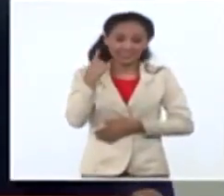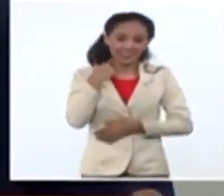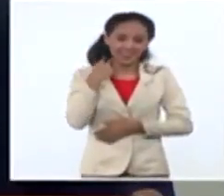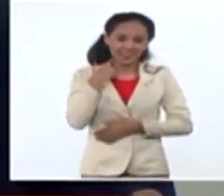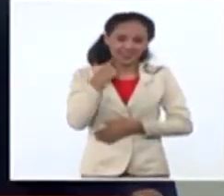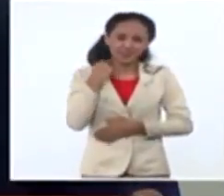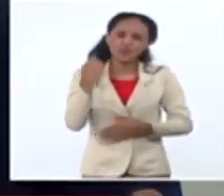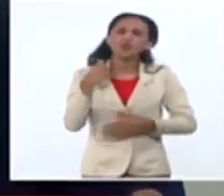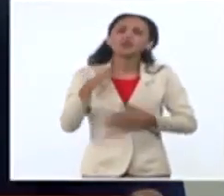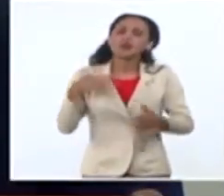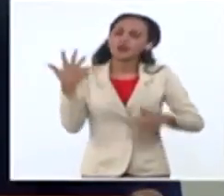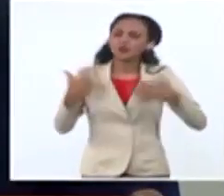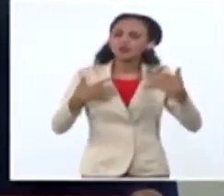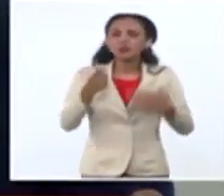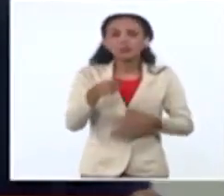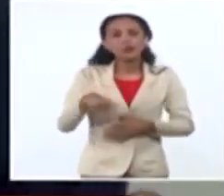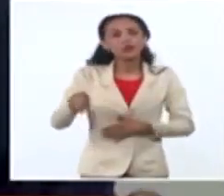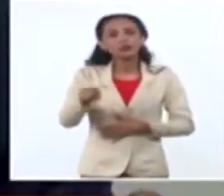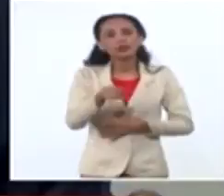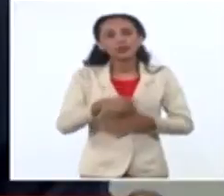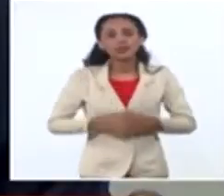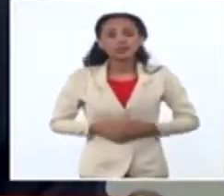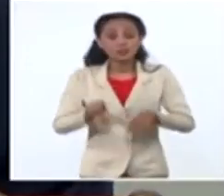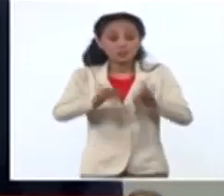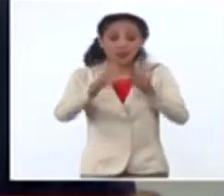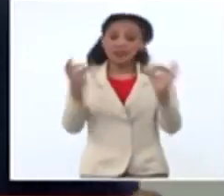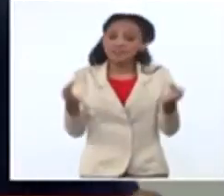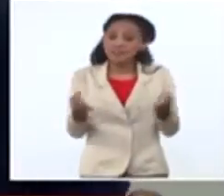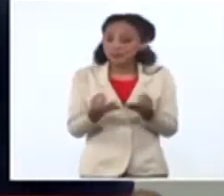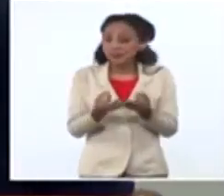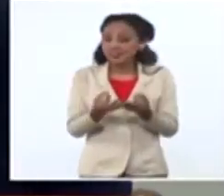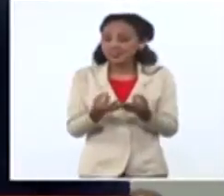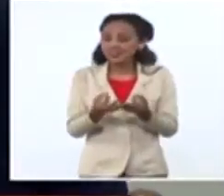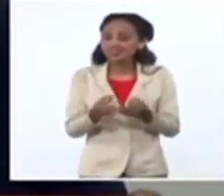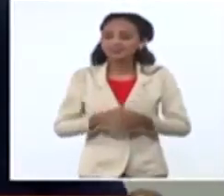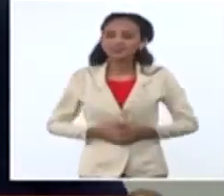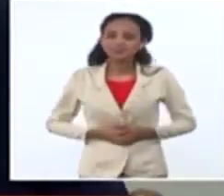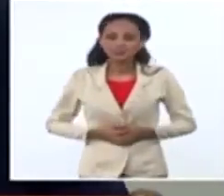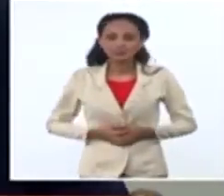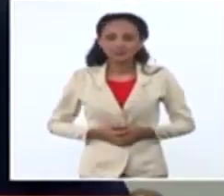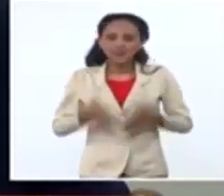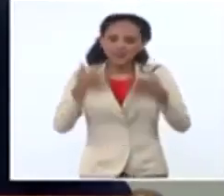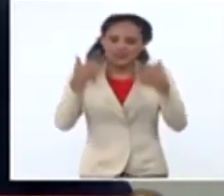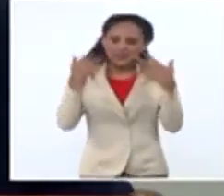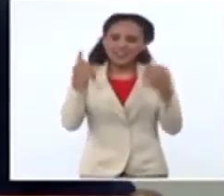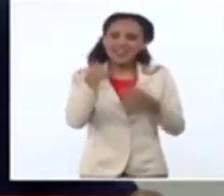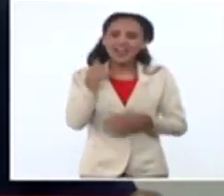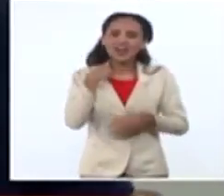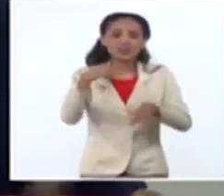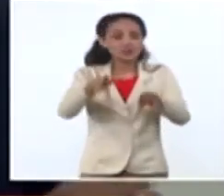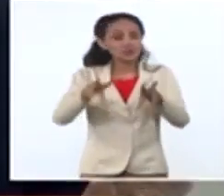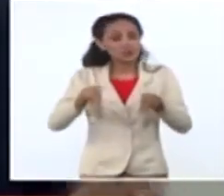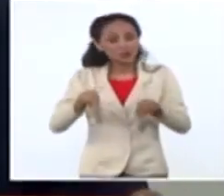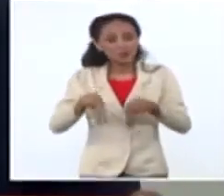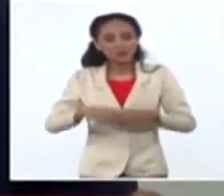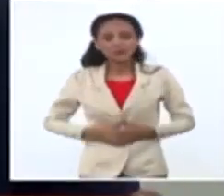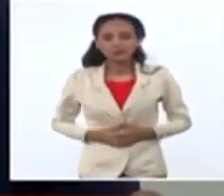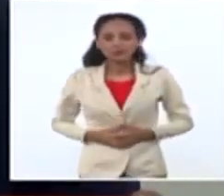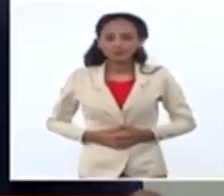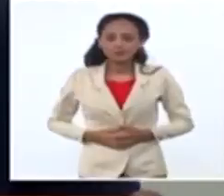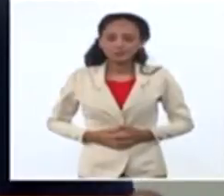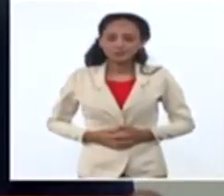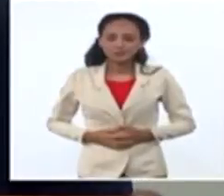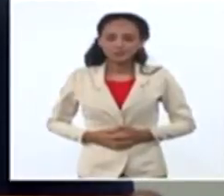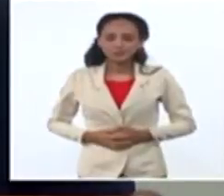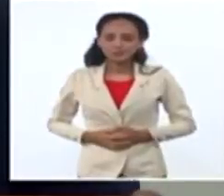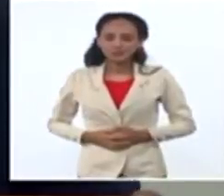para ustedes y para su familia, un feliz y próspero año nuevo y